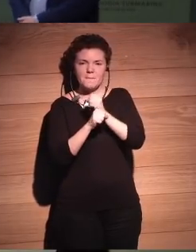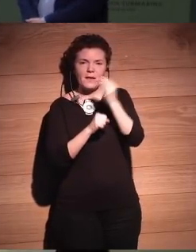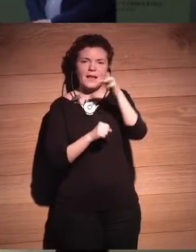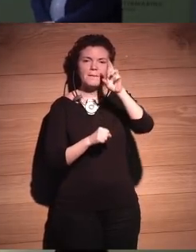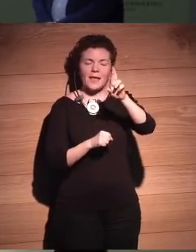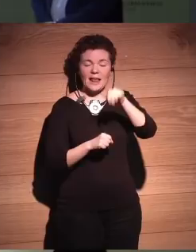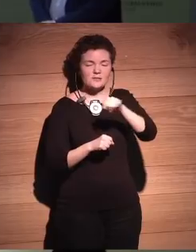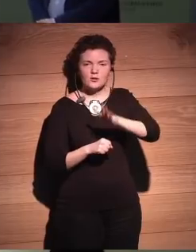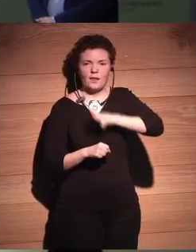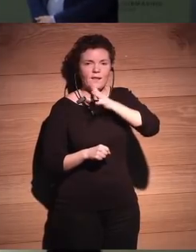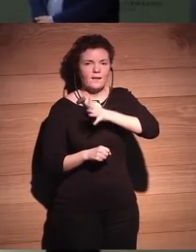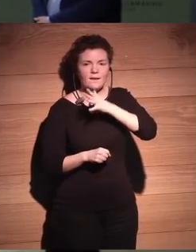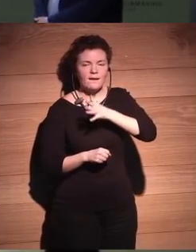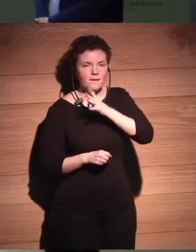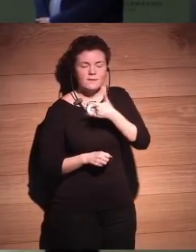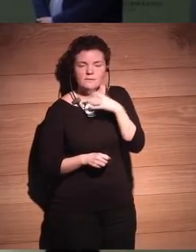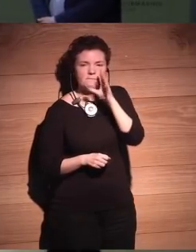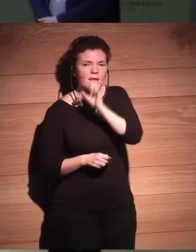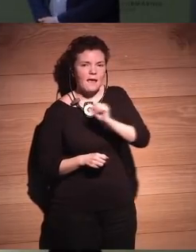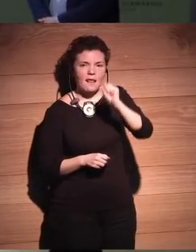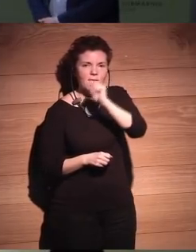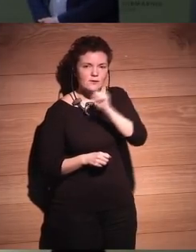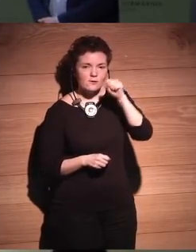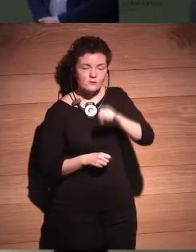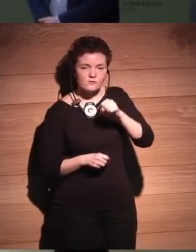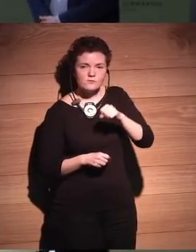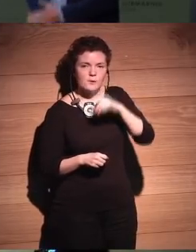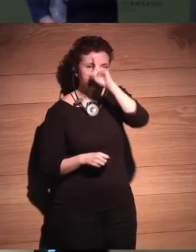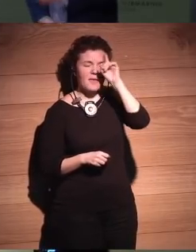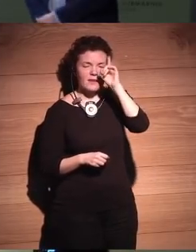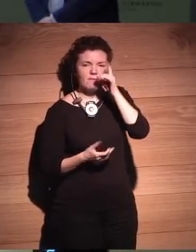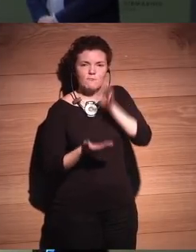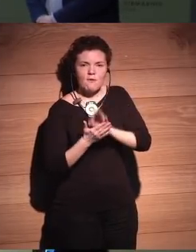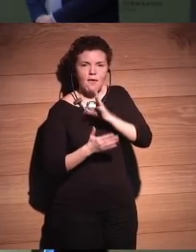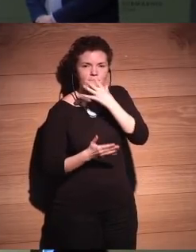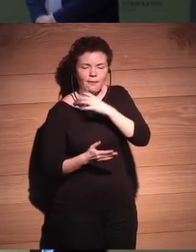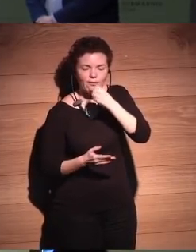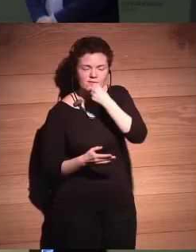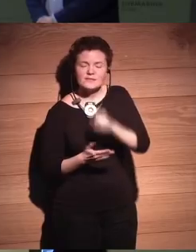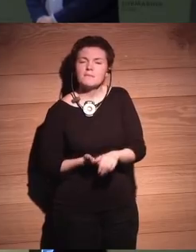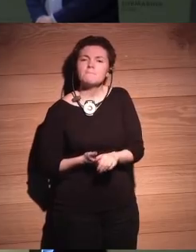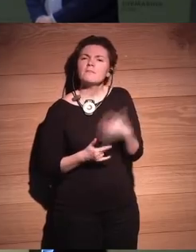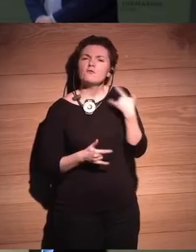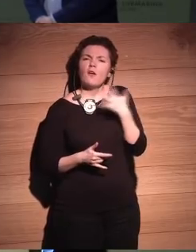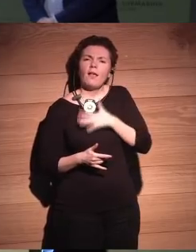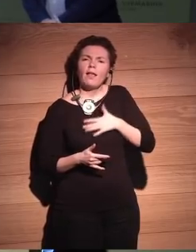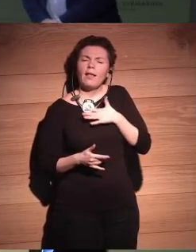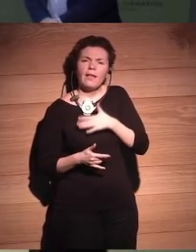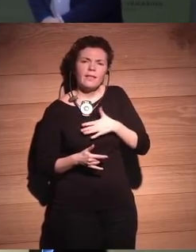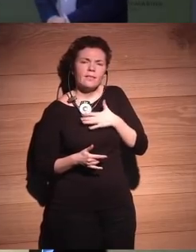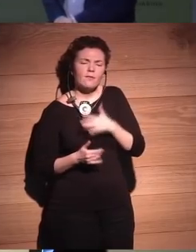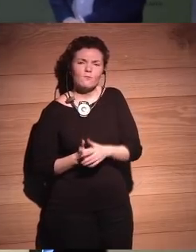Javier, esto es extraordinario, la verdad, es maravilloso poder estar en la preciosa Madrid. Estoy encantado de